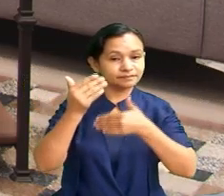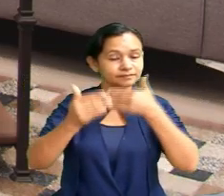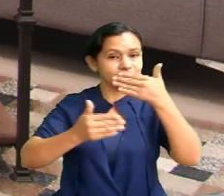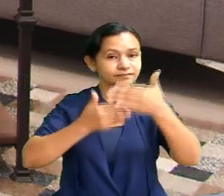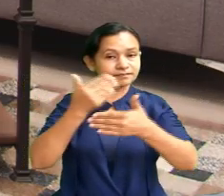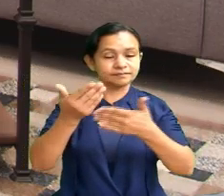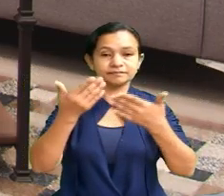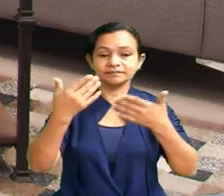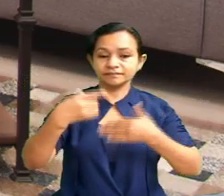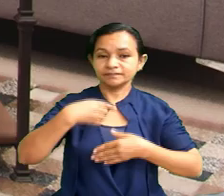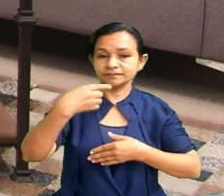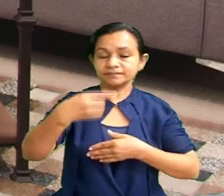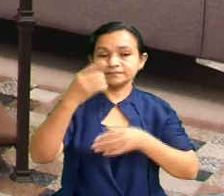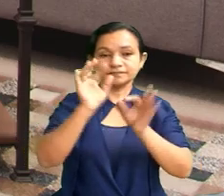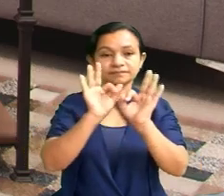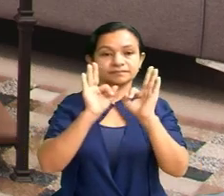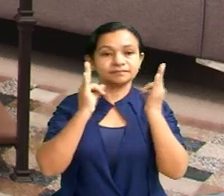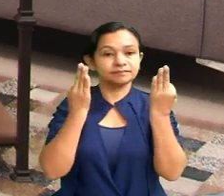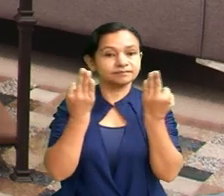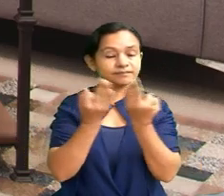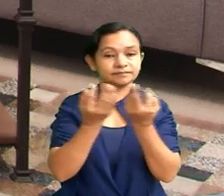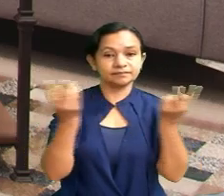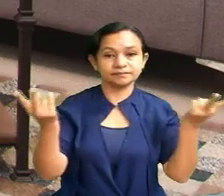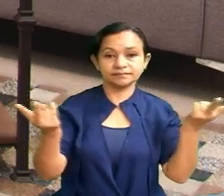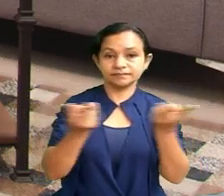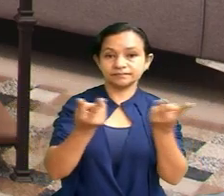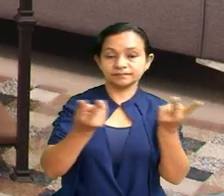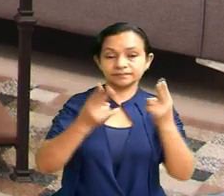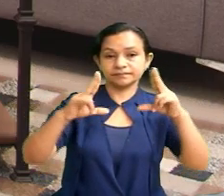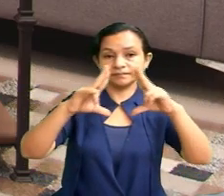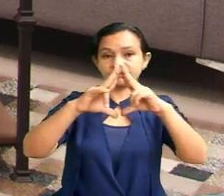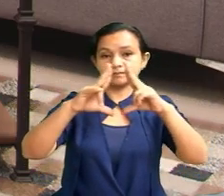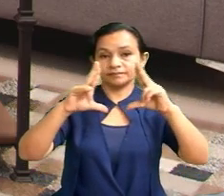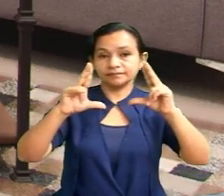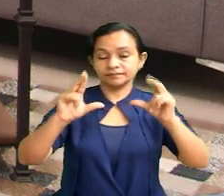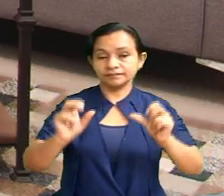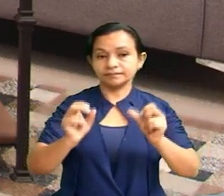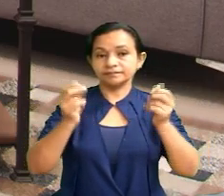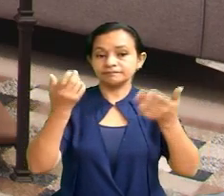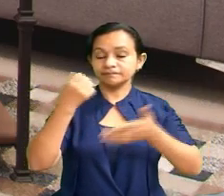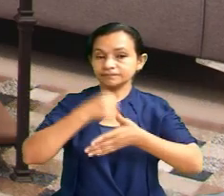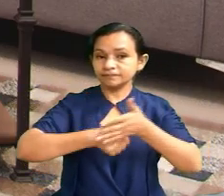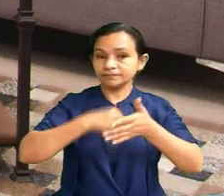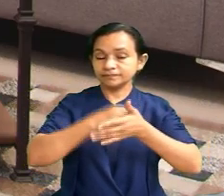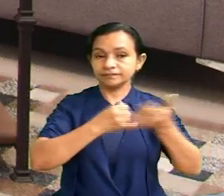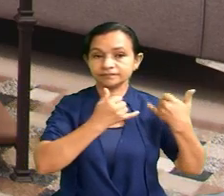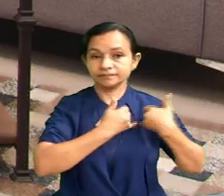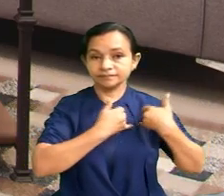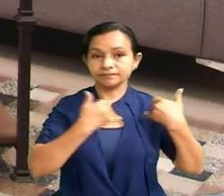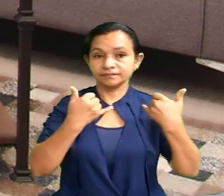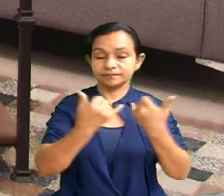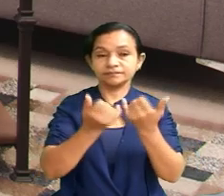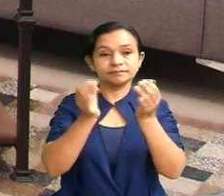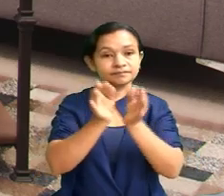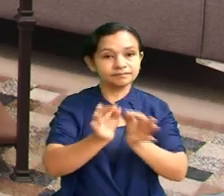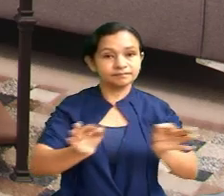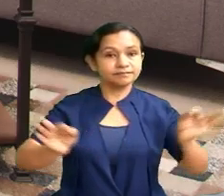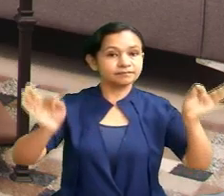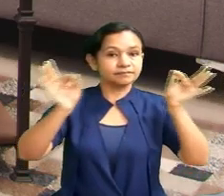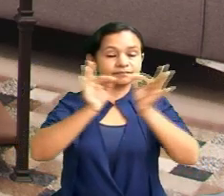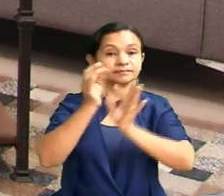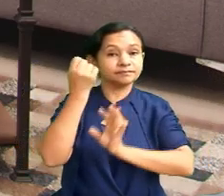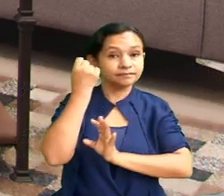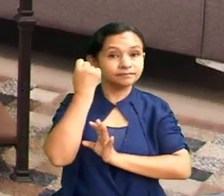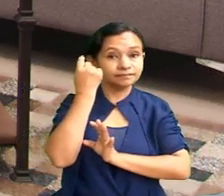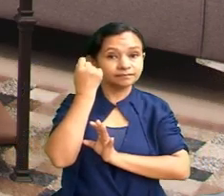cotidiano para la familia nicaragüense pero que implica un esfuerzo administrativo un esfuerzo institucional bastante importante comprender en